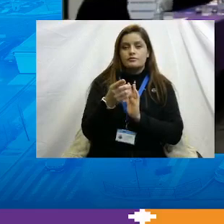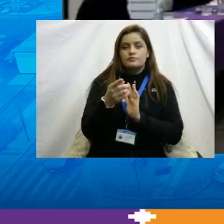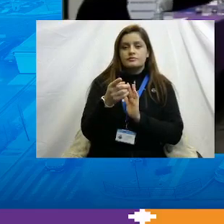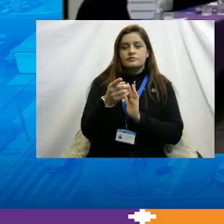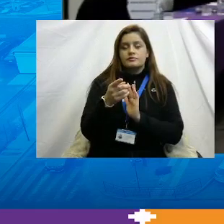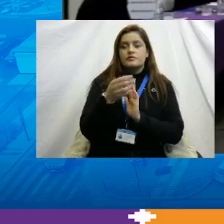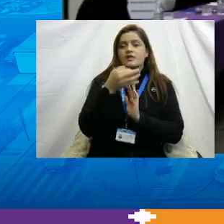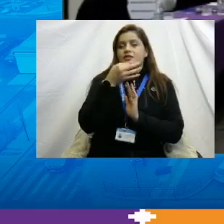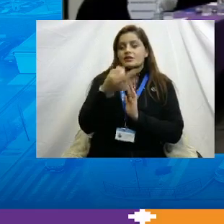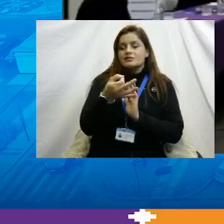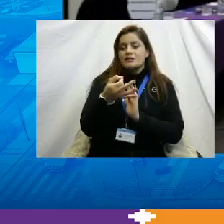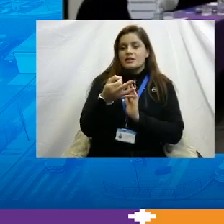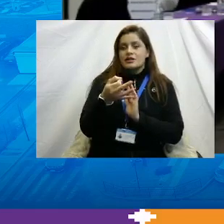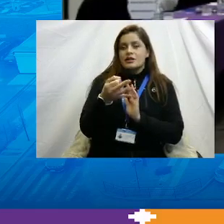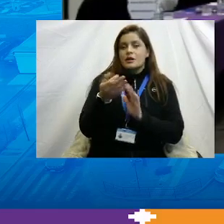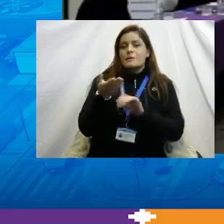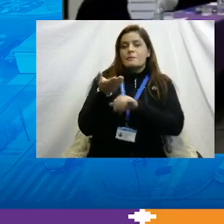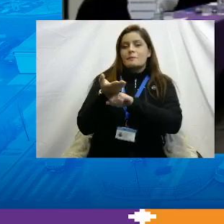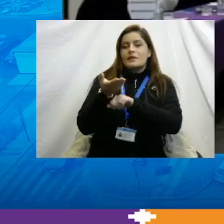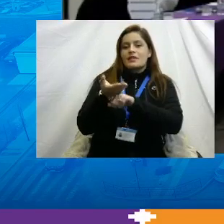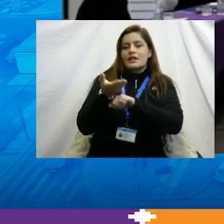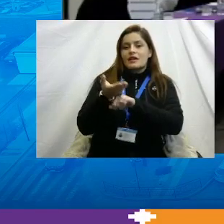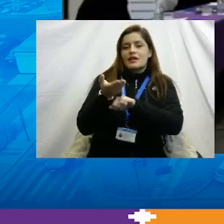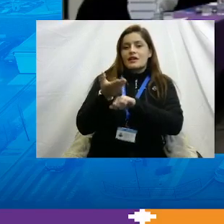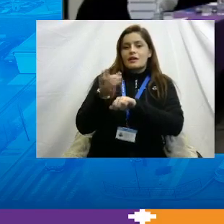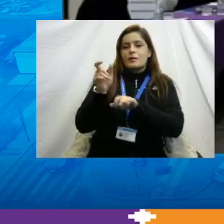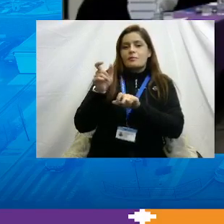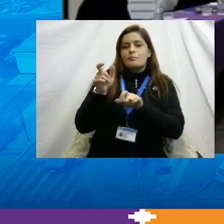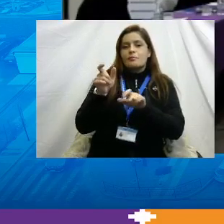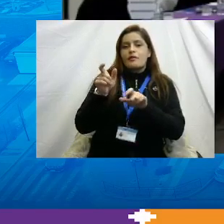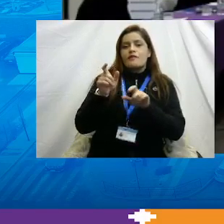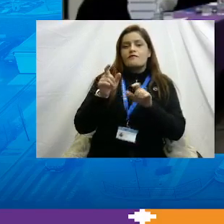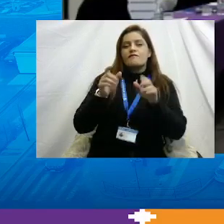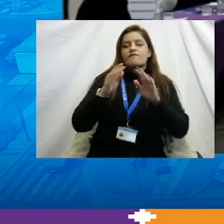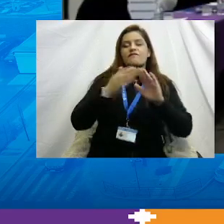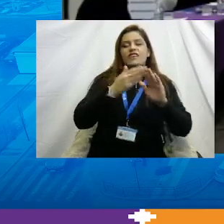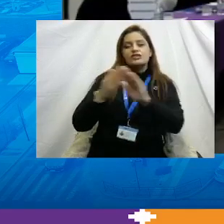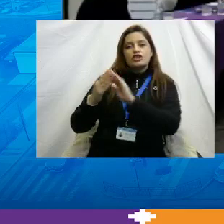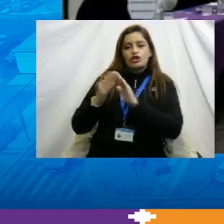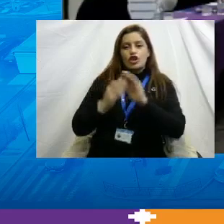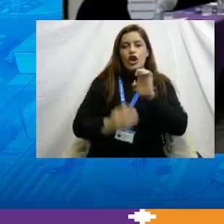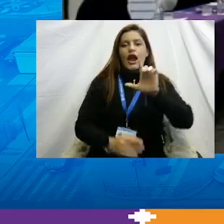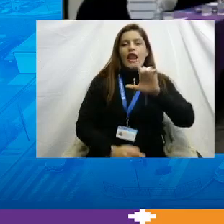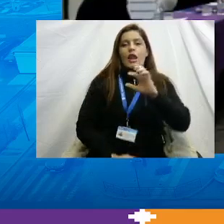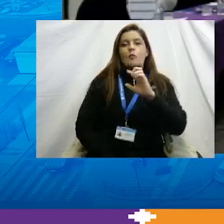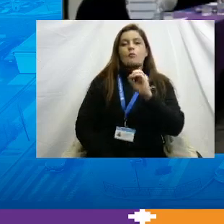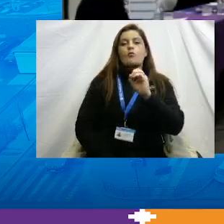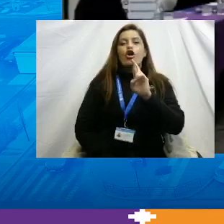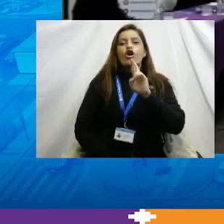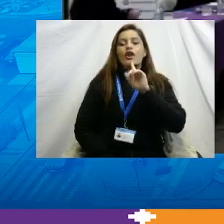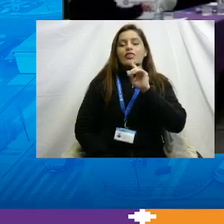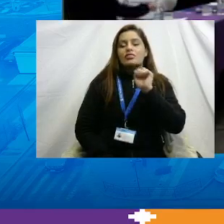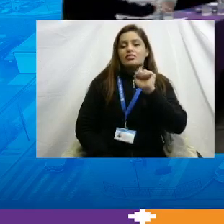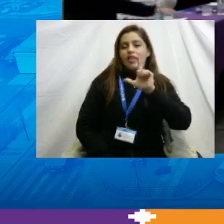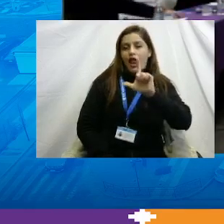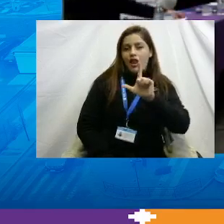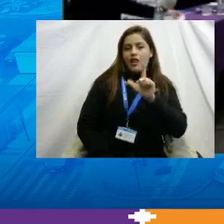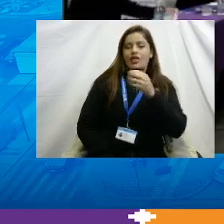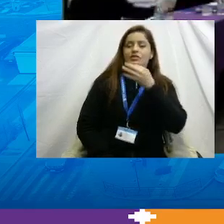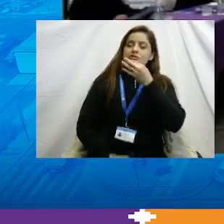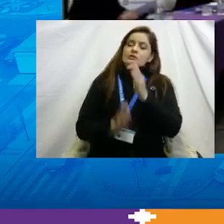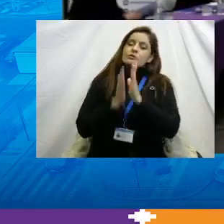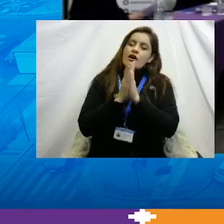portal, si a las solicitudes que ellos hacen, digamos, si nos pueden remitir el apoyo que van a prestar a la